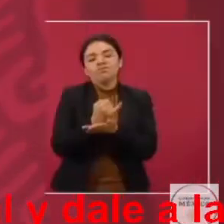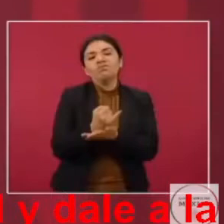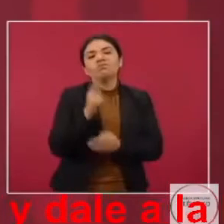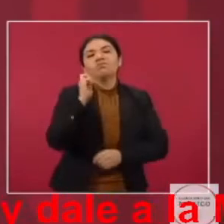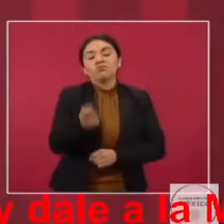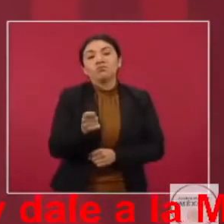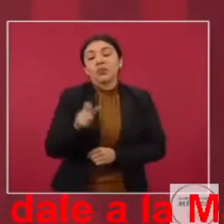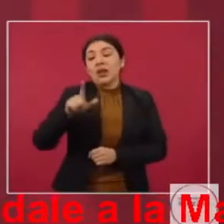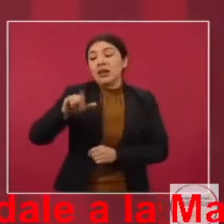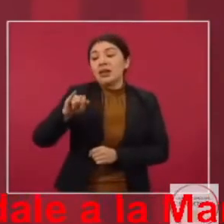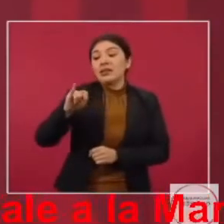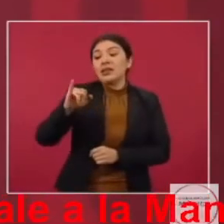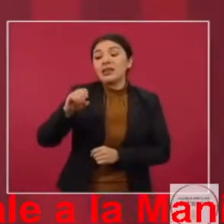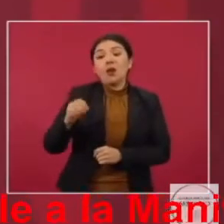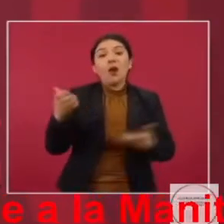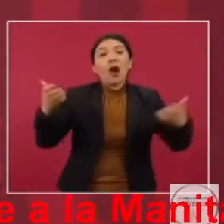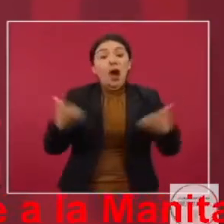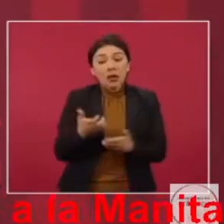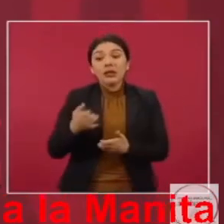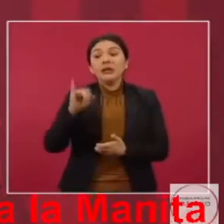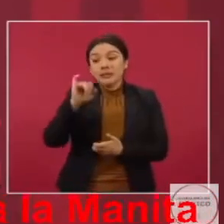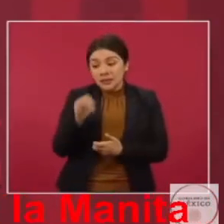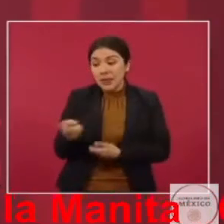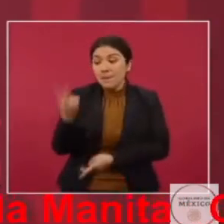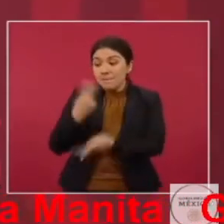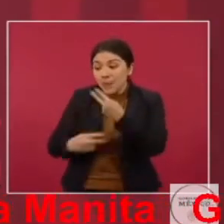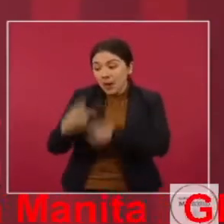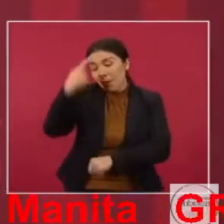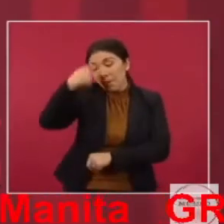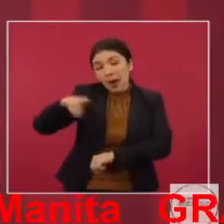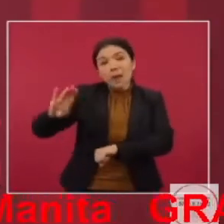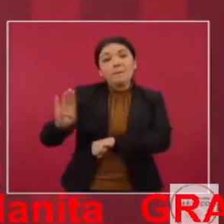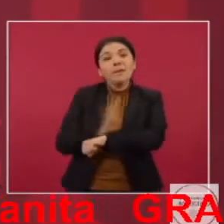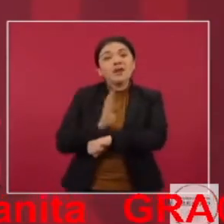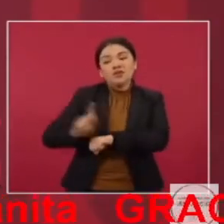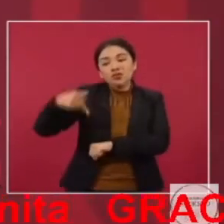el litio va a ser explotado en beneficio de los mexicanos